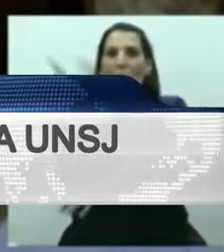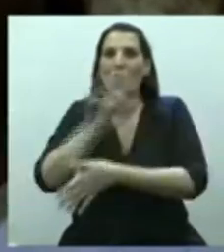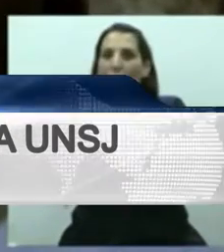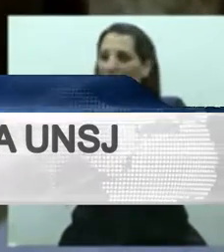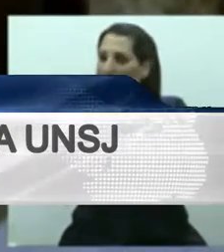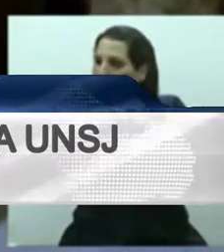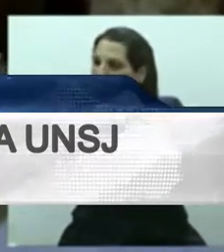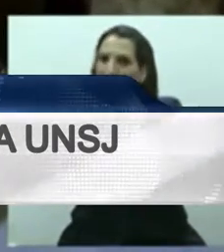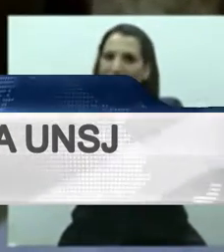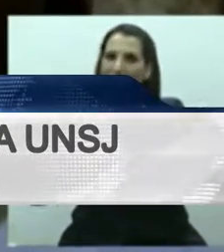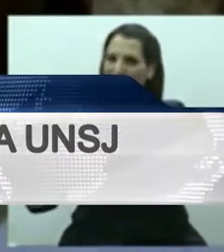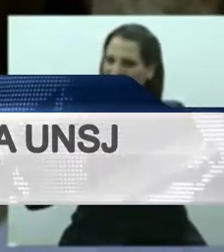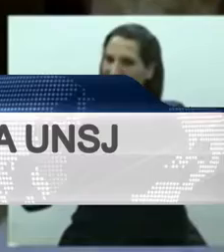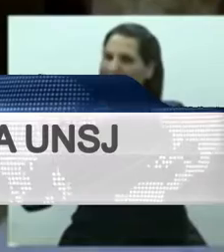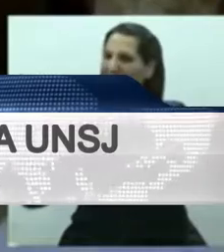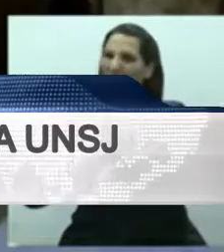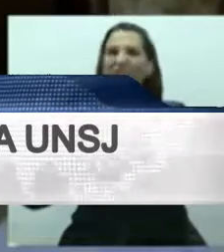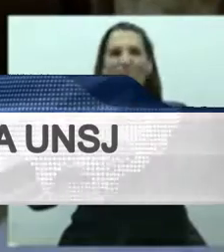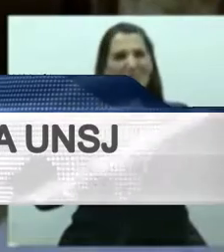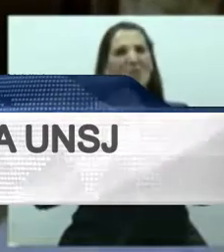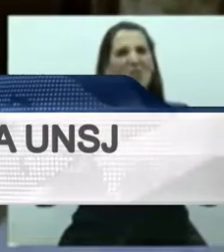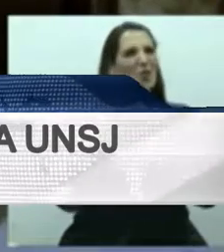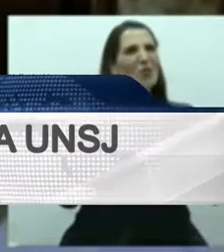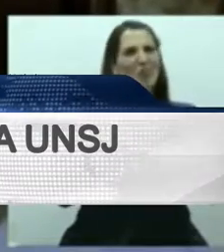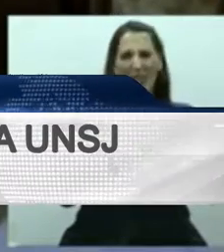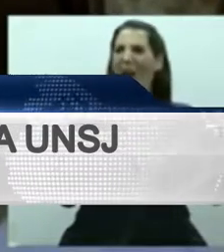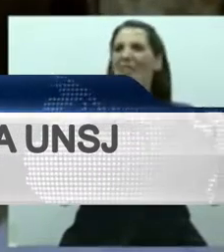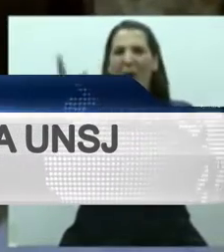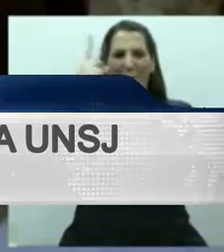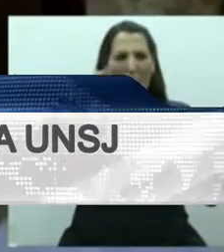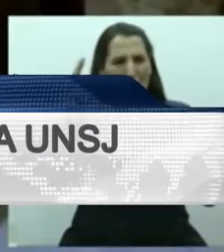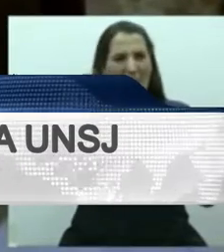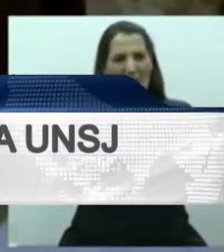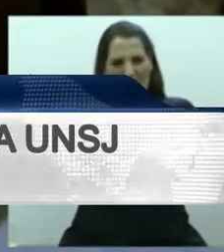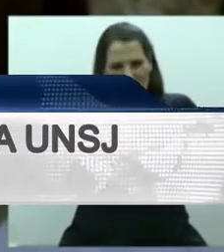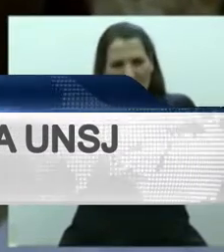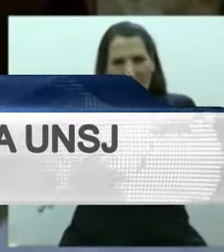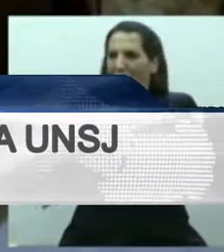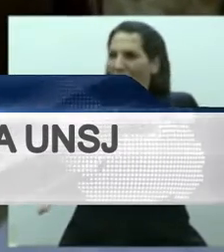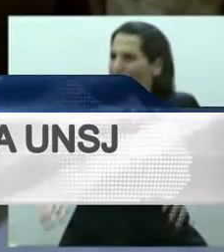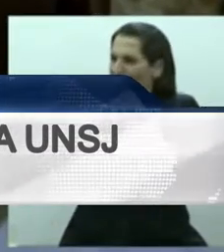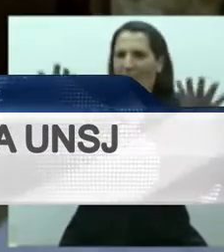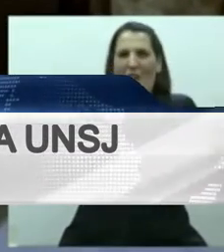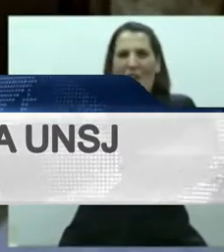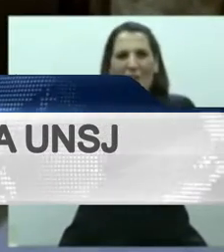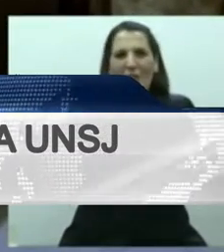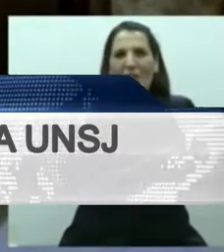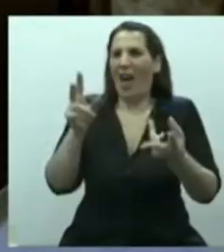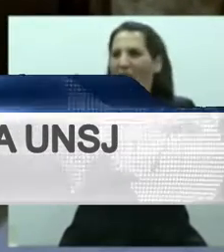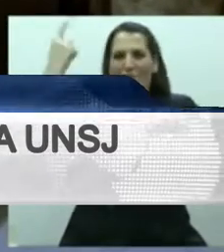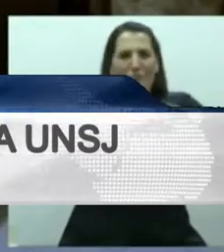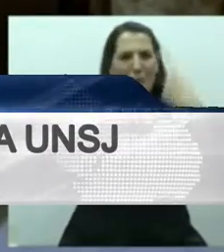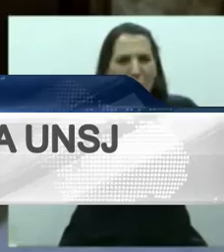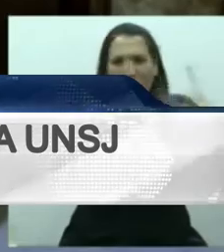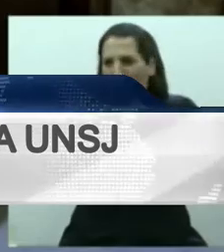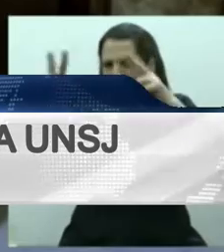ha sido aceptado por el Ministerio de Educación, es el que vela por el cumplimiento de la Ley Superior de Educación. En